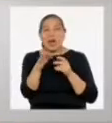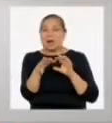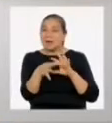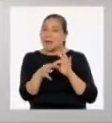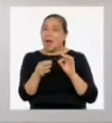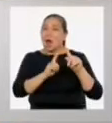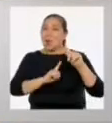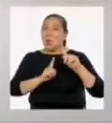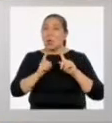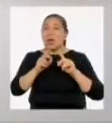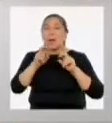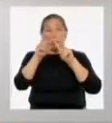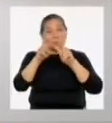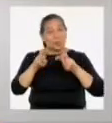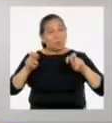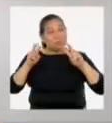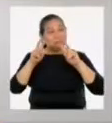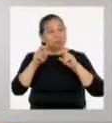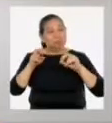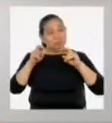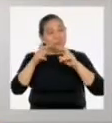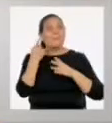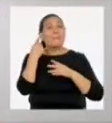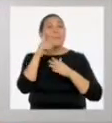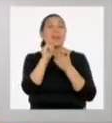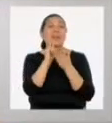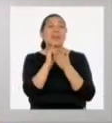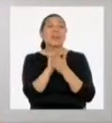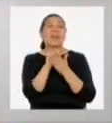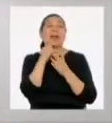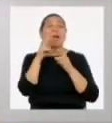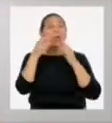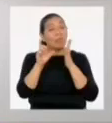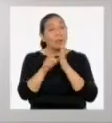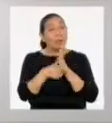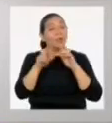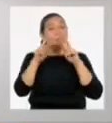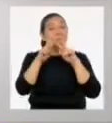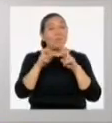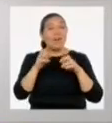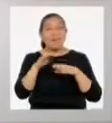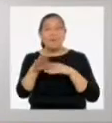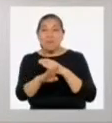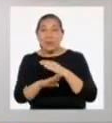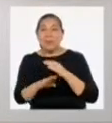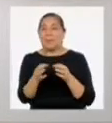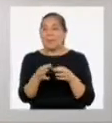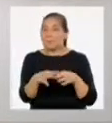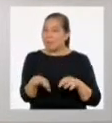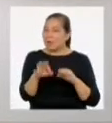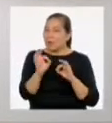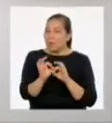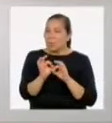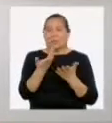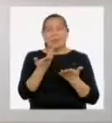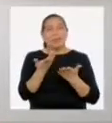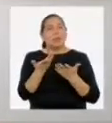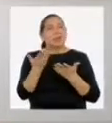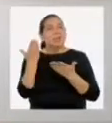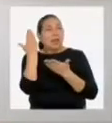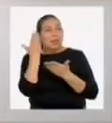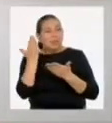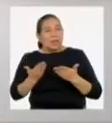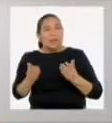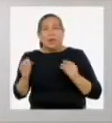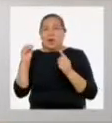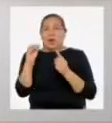llegaron algunos arqueólogos e investigadores luego de analizar diversas fuentes primarias como los